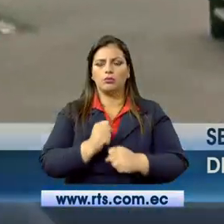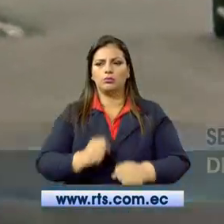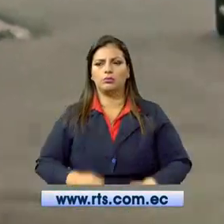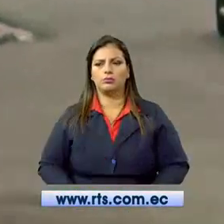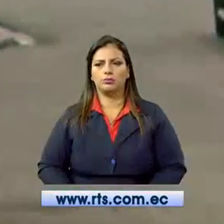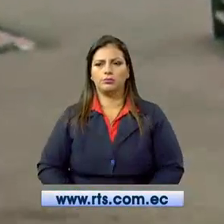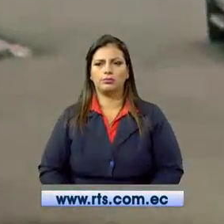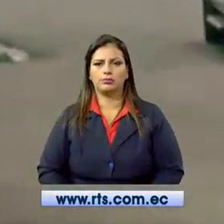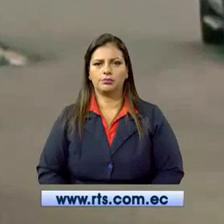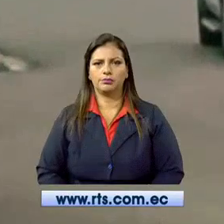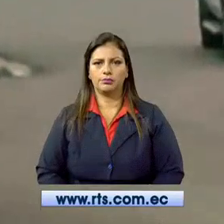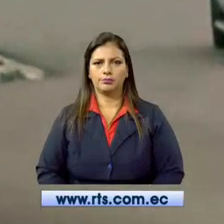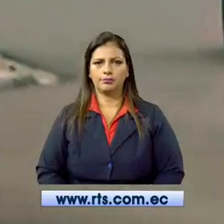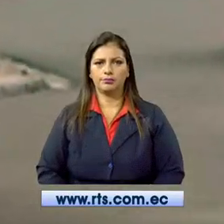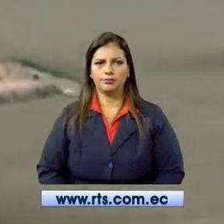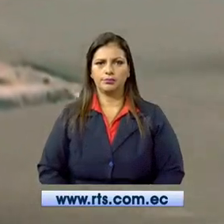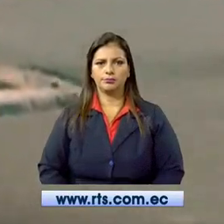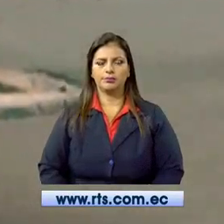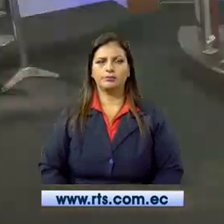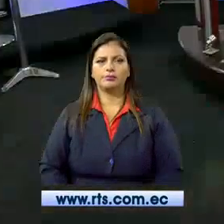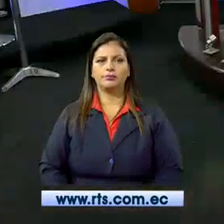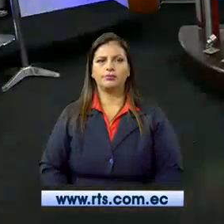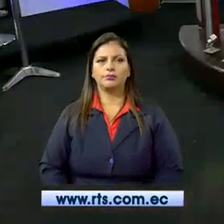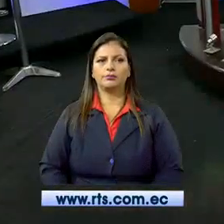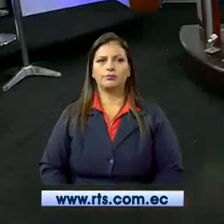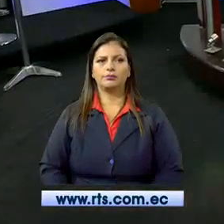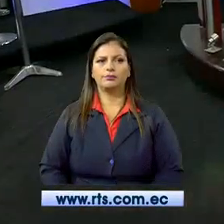Informó Roselena Vascones.